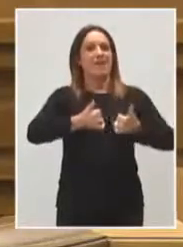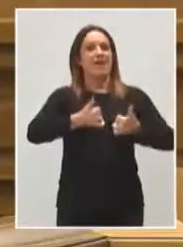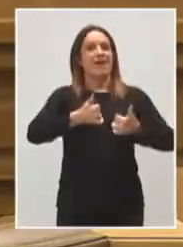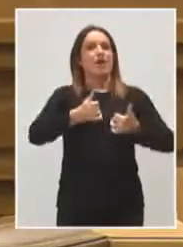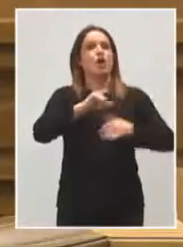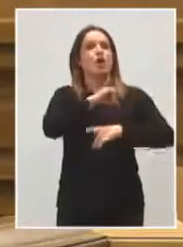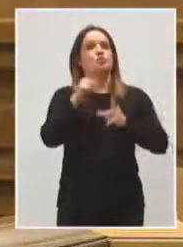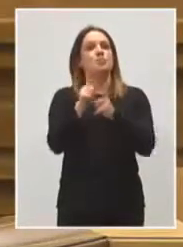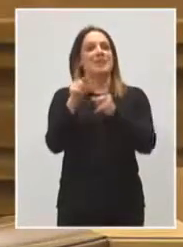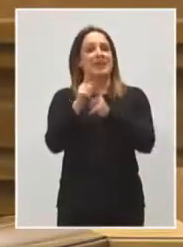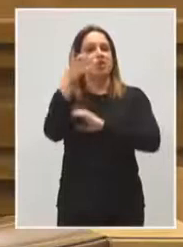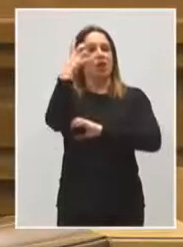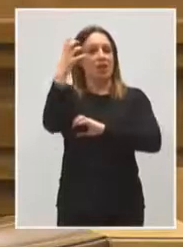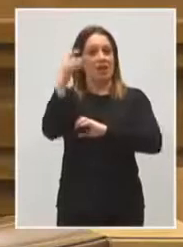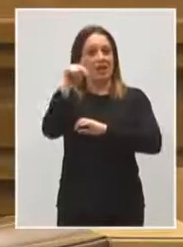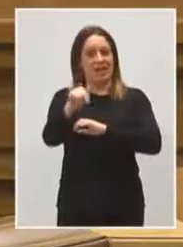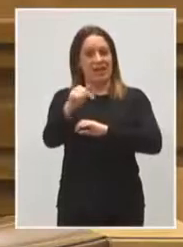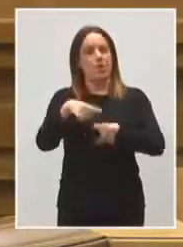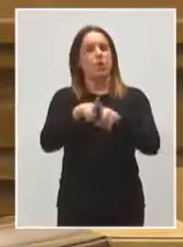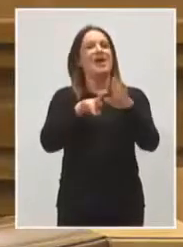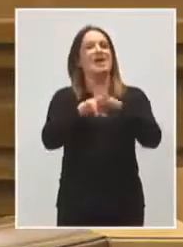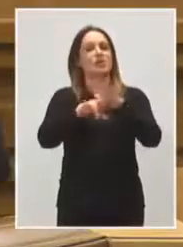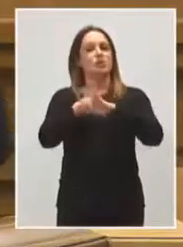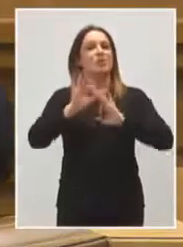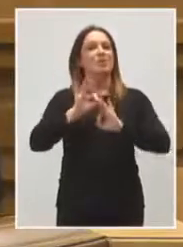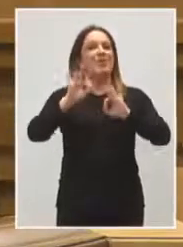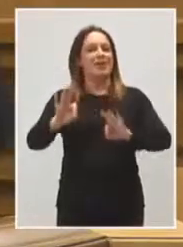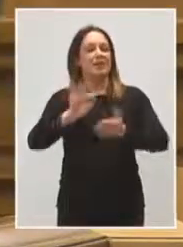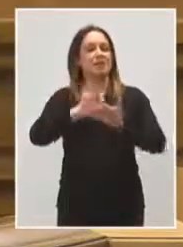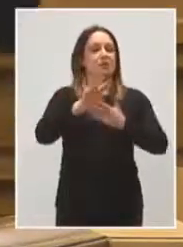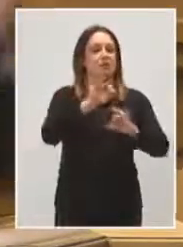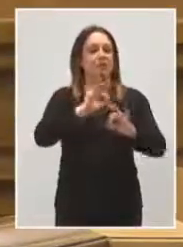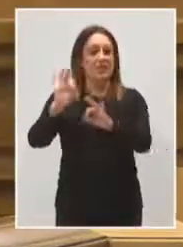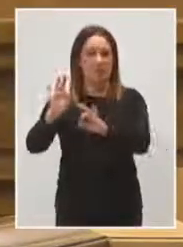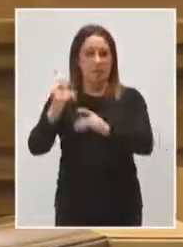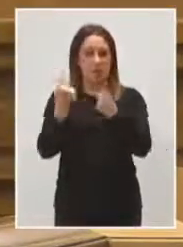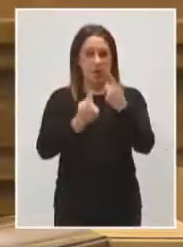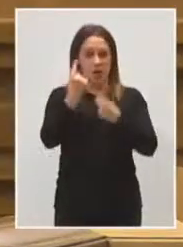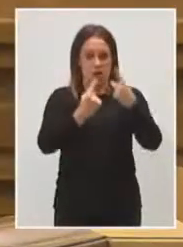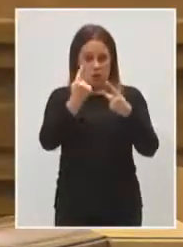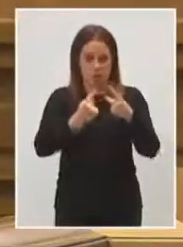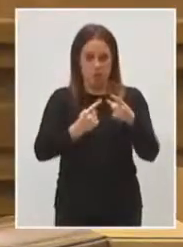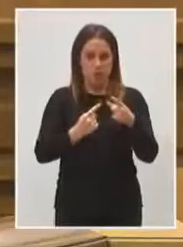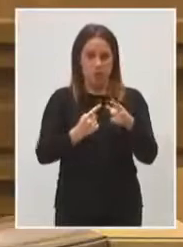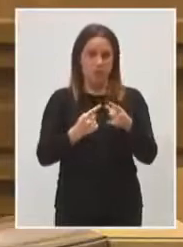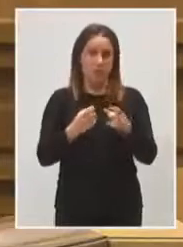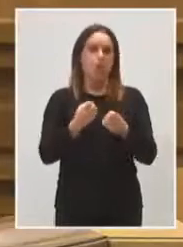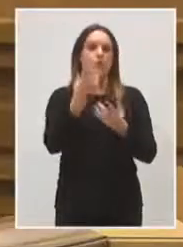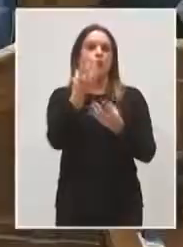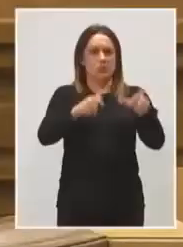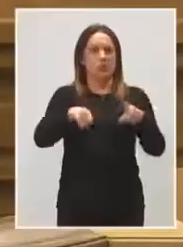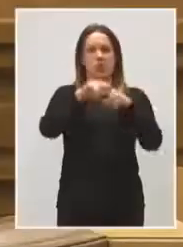recurso socio-sanitario avanzado para servicios especializados, algunos de los cuales, ahora, tenemos moi descentralizados e